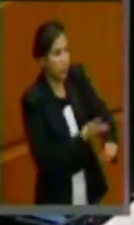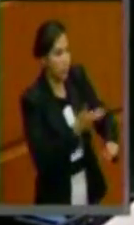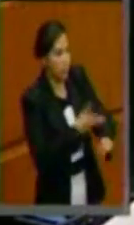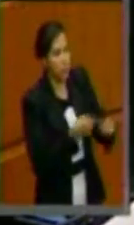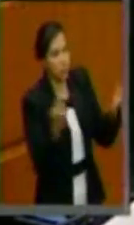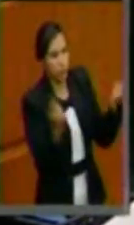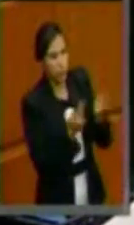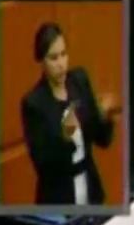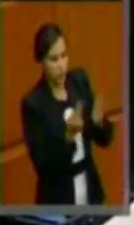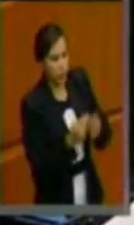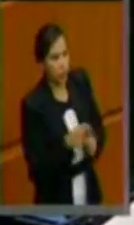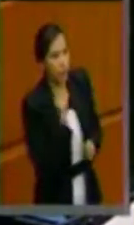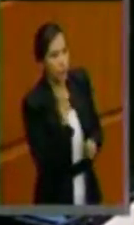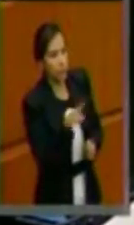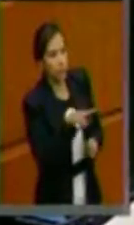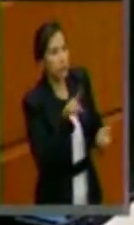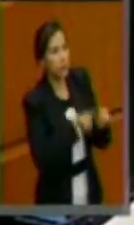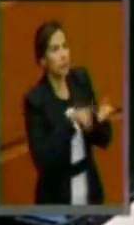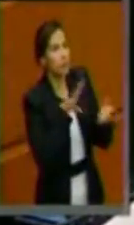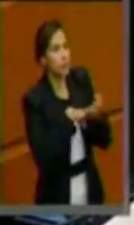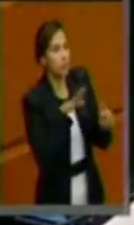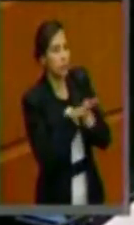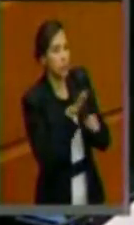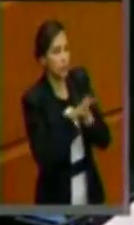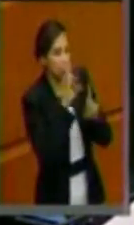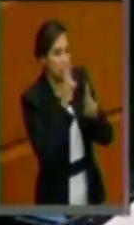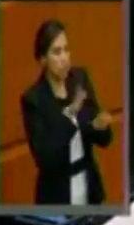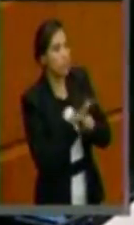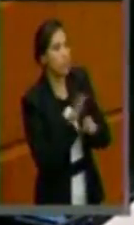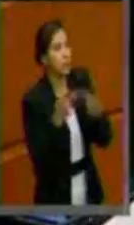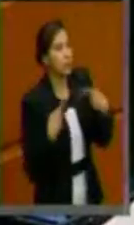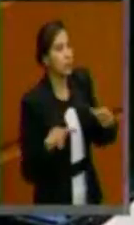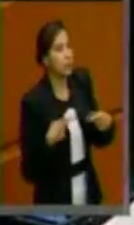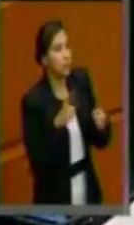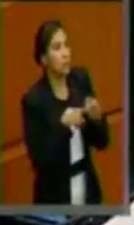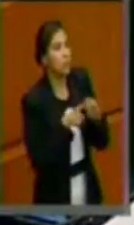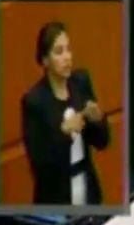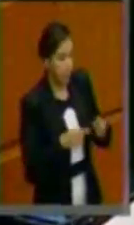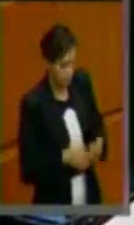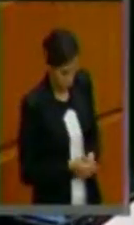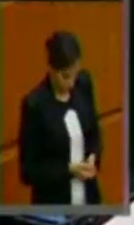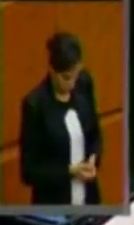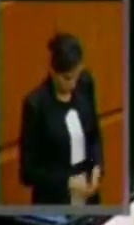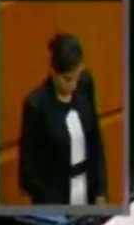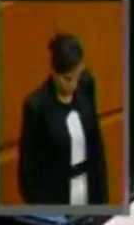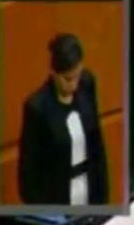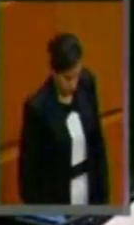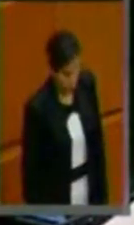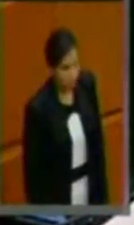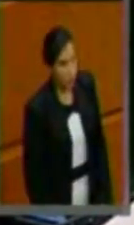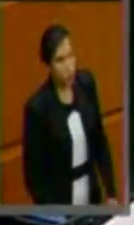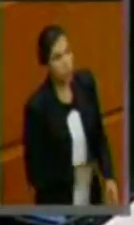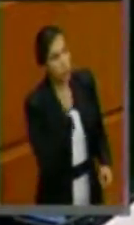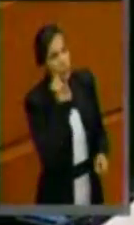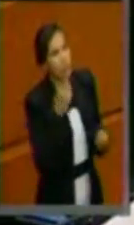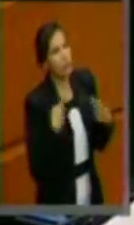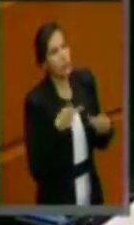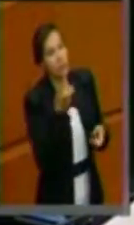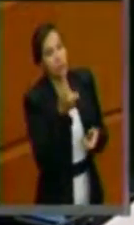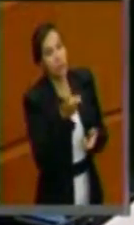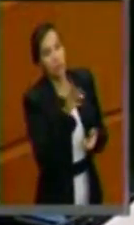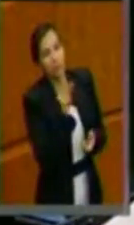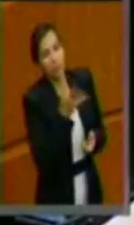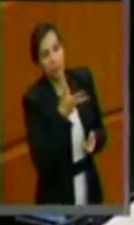urgente. ¿Quiénes están en la cárcel? Con todo respeto. ¿Quiénes están en la cárcel? Seguramente la gente que no tiene